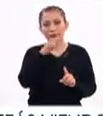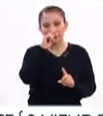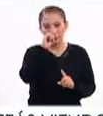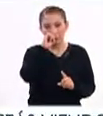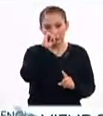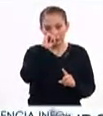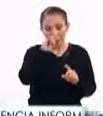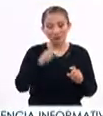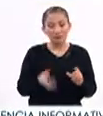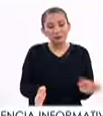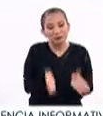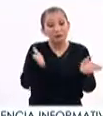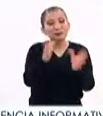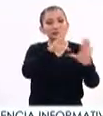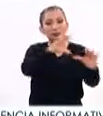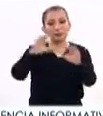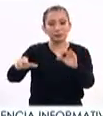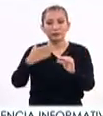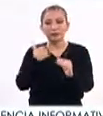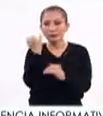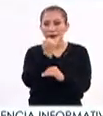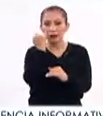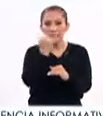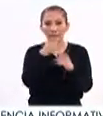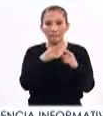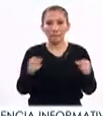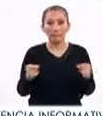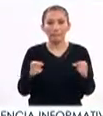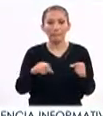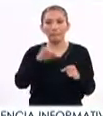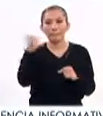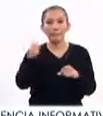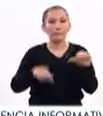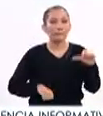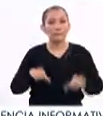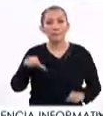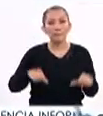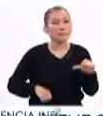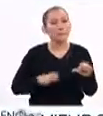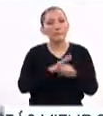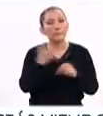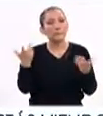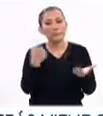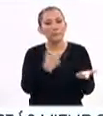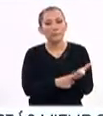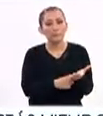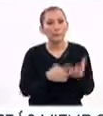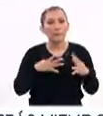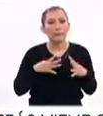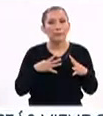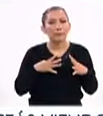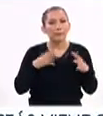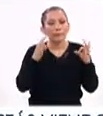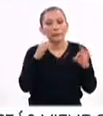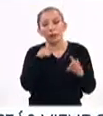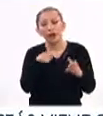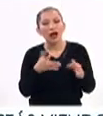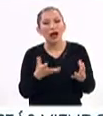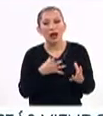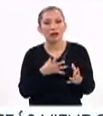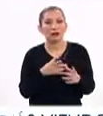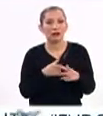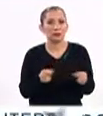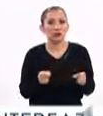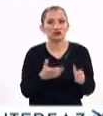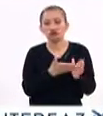principales promociones es la enseñanza del japonés. ¿Qué otras actividades desarrolla esta Fundación